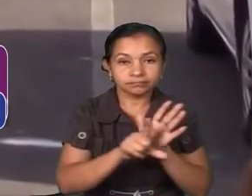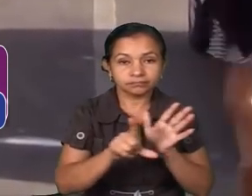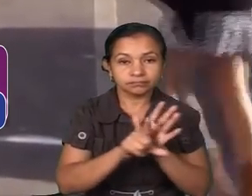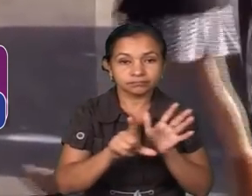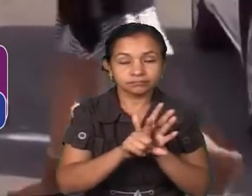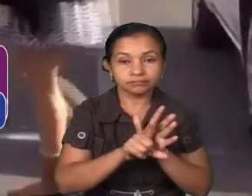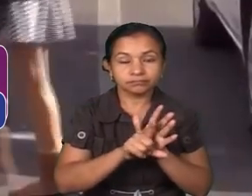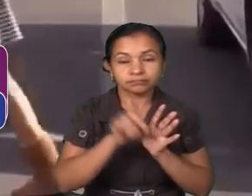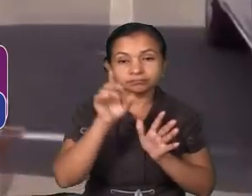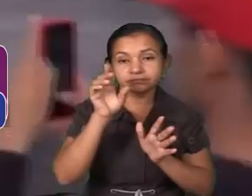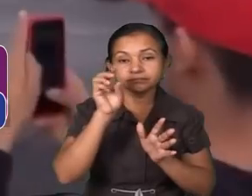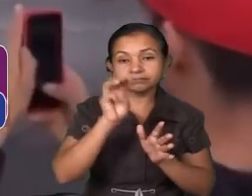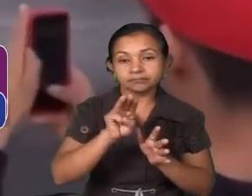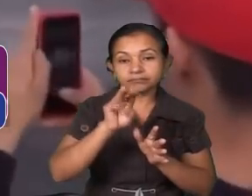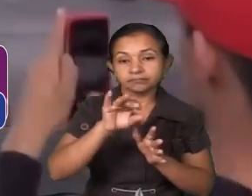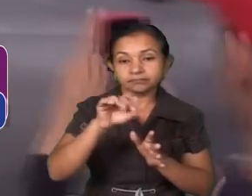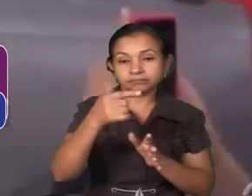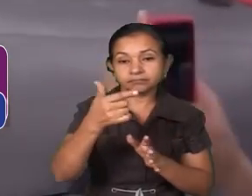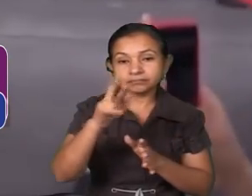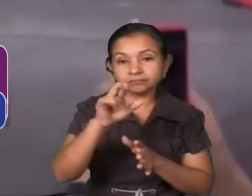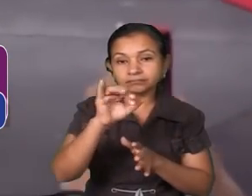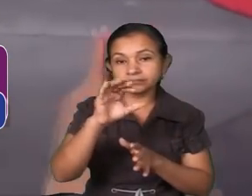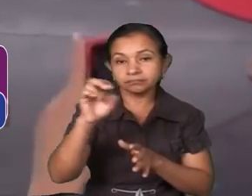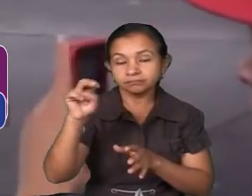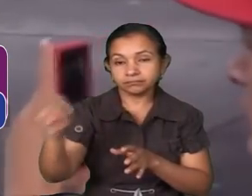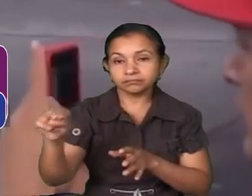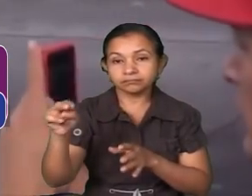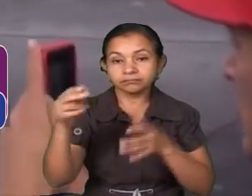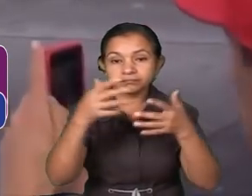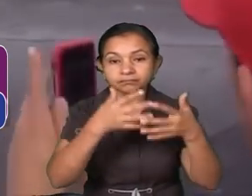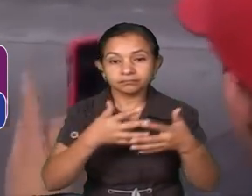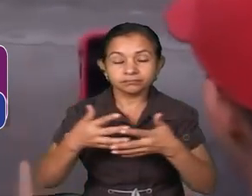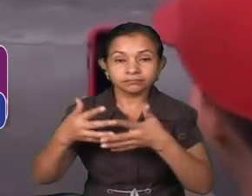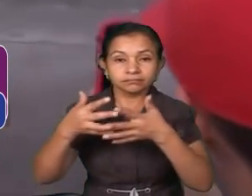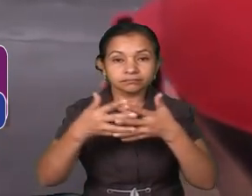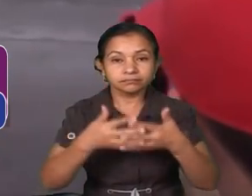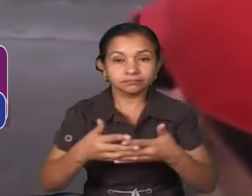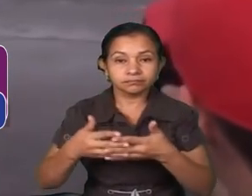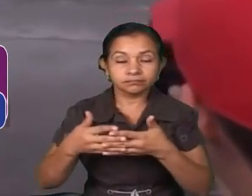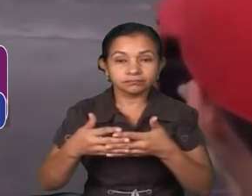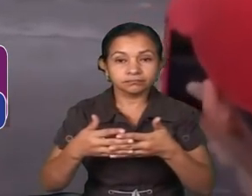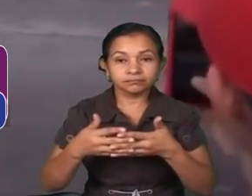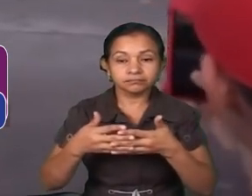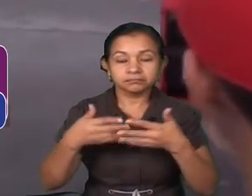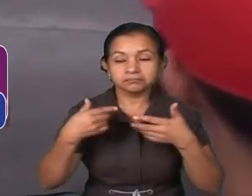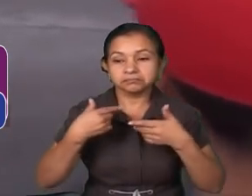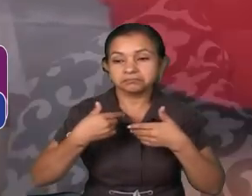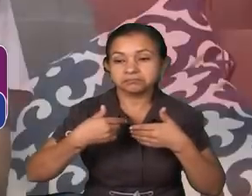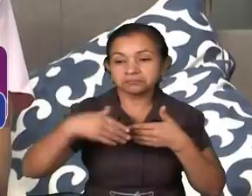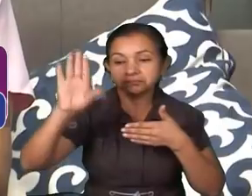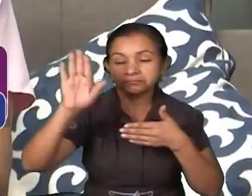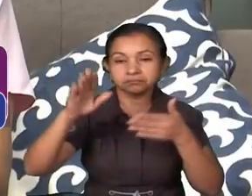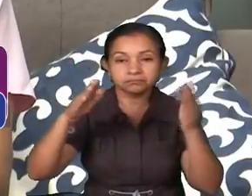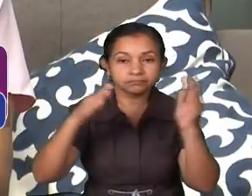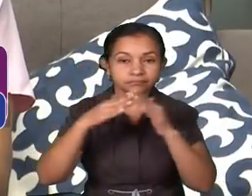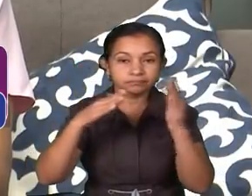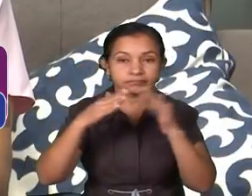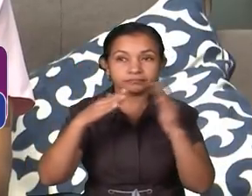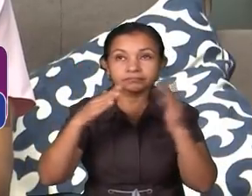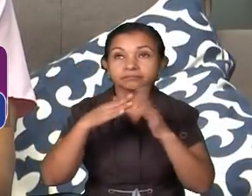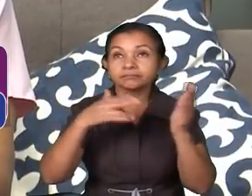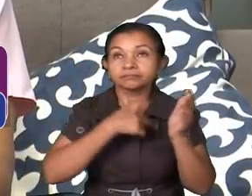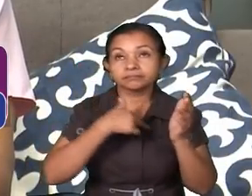el Departamento de Migración de los Estados y Fronteriza de los Estados Unidos, fueron deportados. Ahí